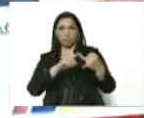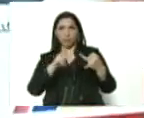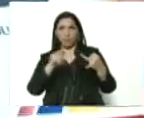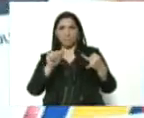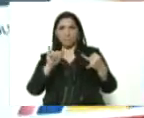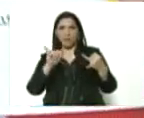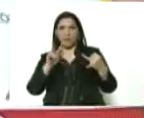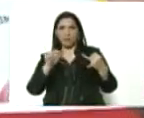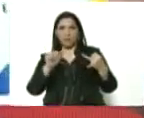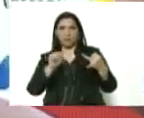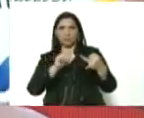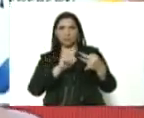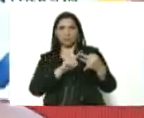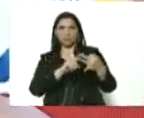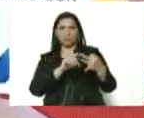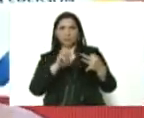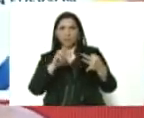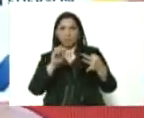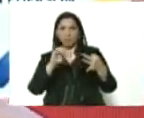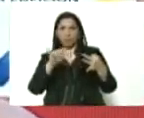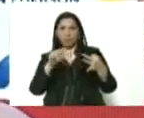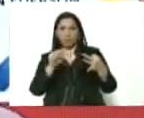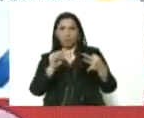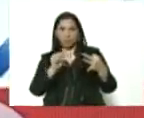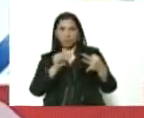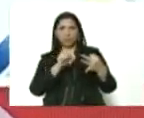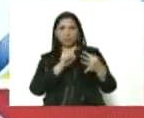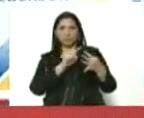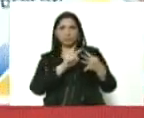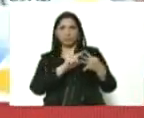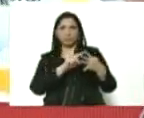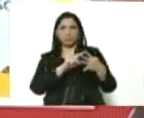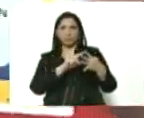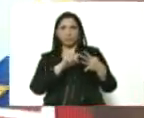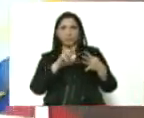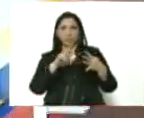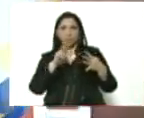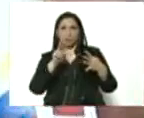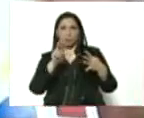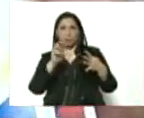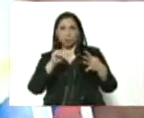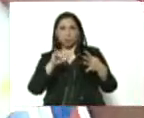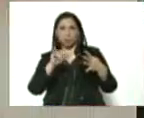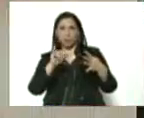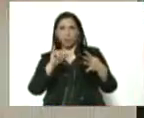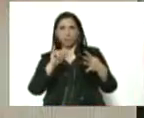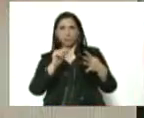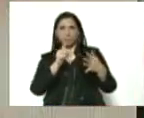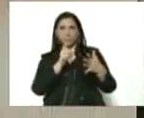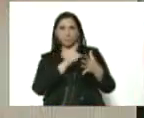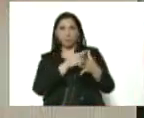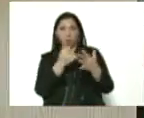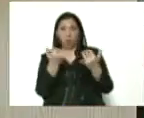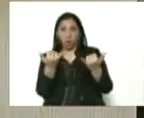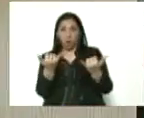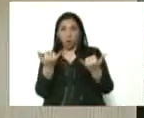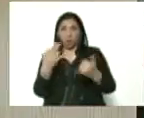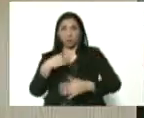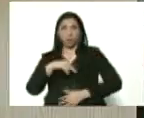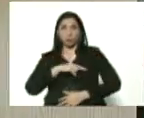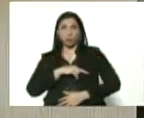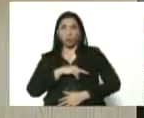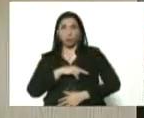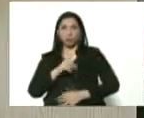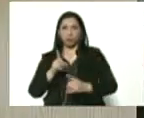Luis Manuel, Rojas Tapia Estewin, Rumi Mogollón Enderson, y en este momento nos mantenemos en